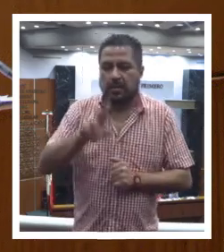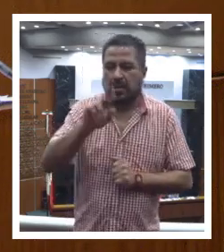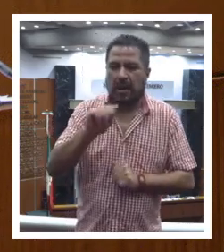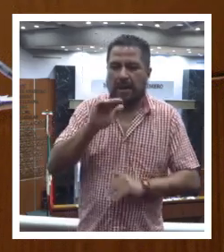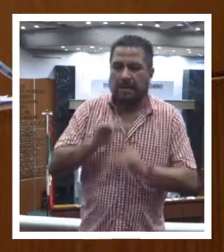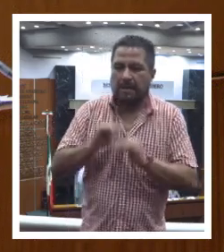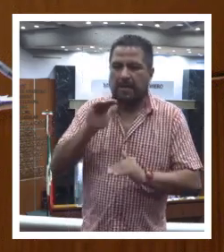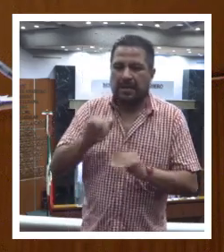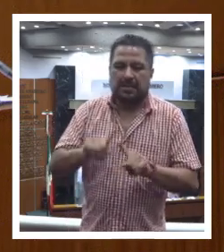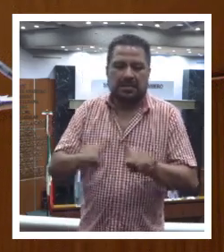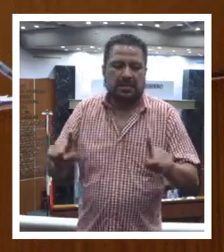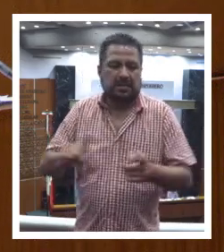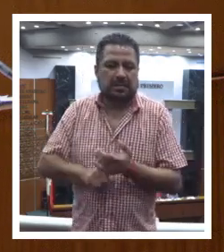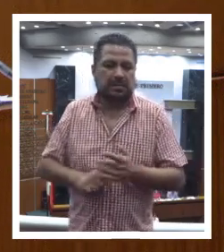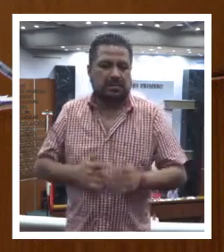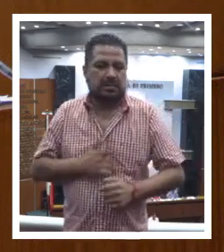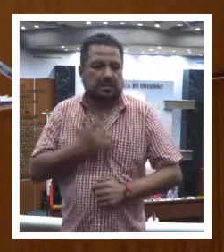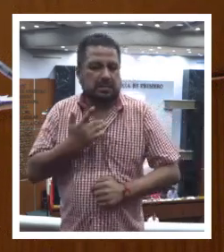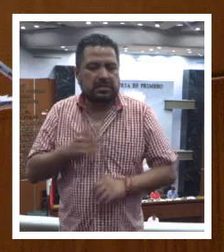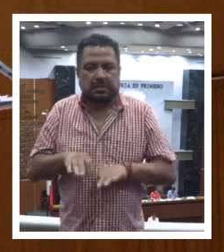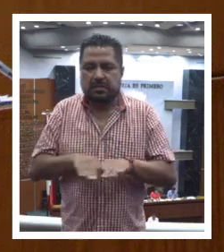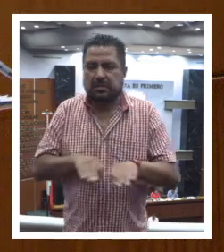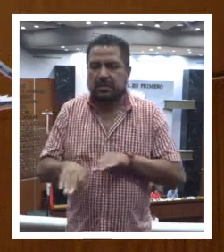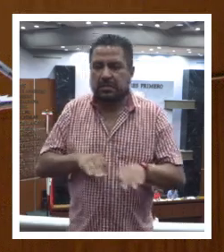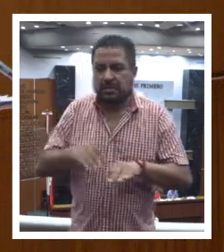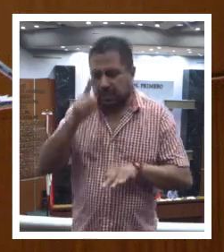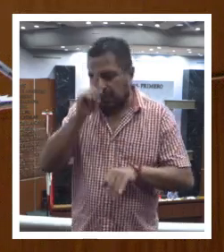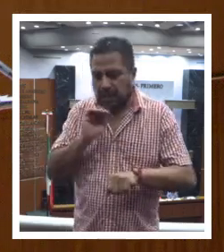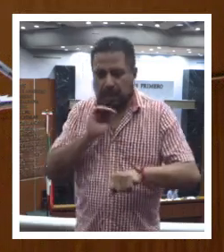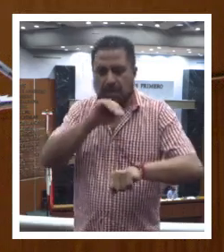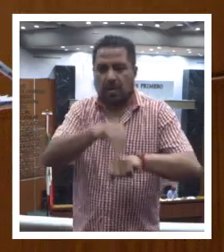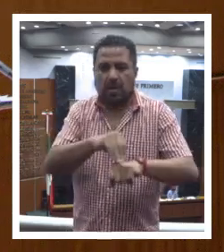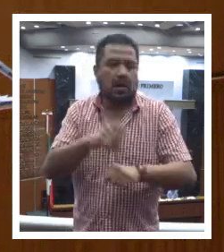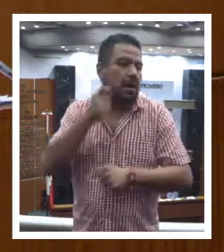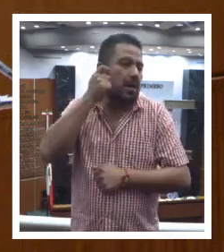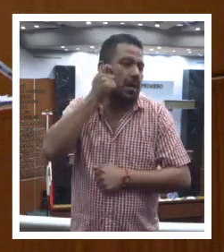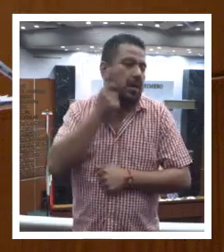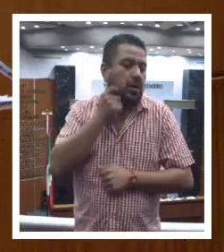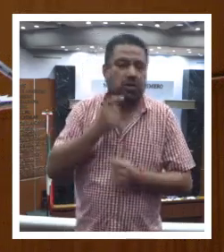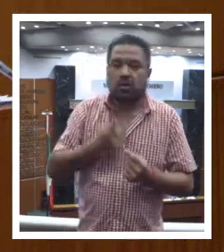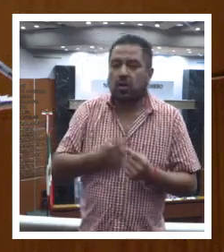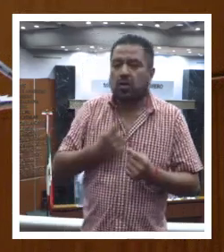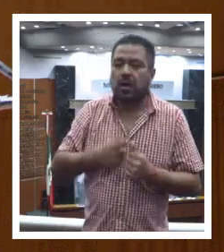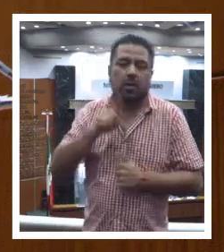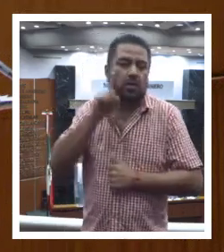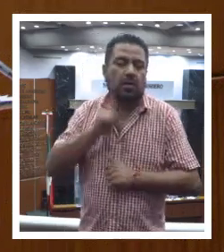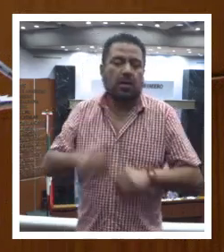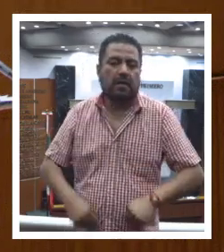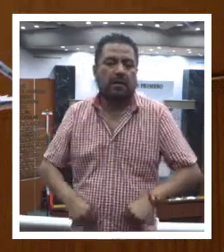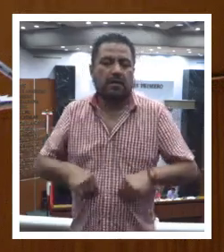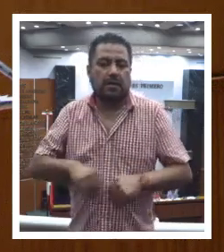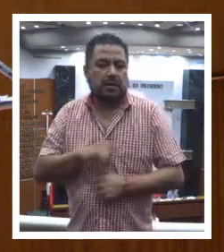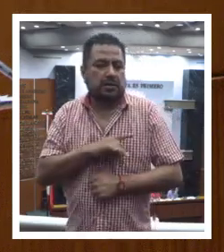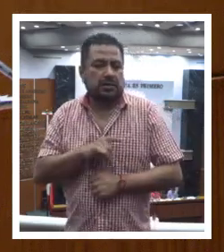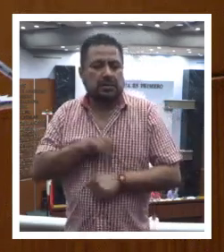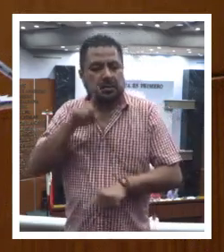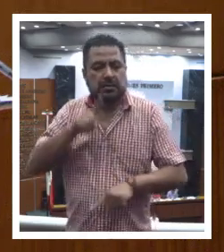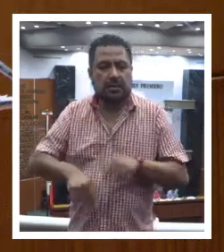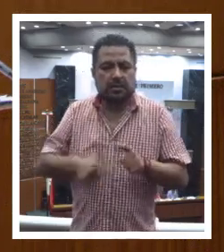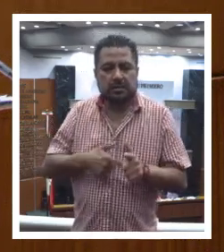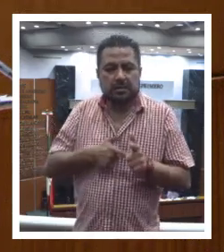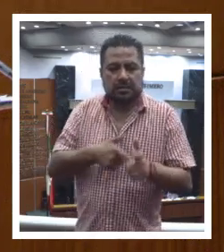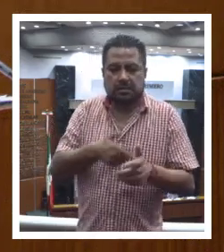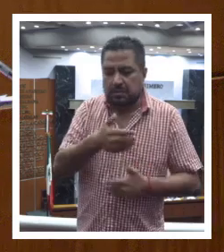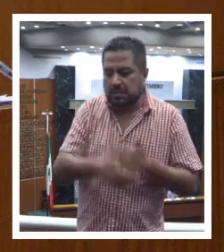más indiferencia. Trabajemos para construir un guerrero donde las mujeres vivan sin miedo, con